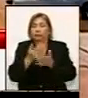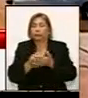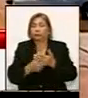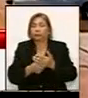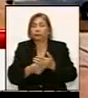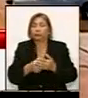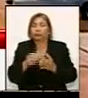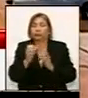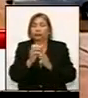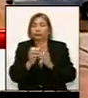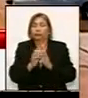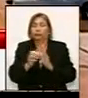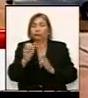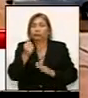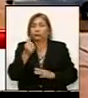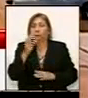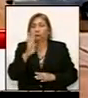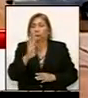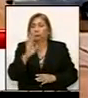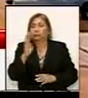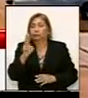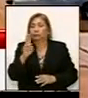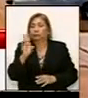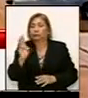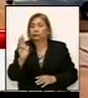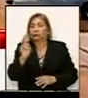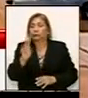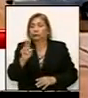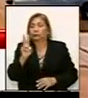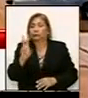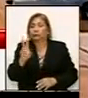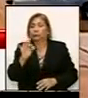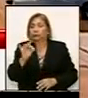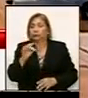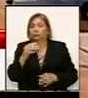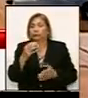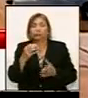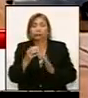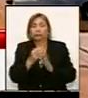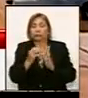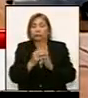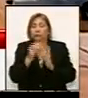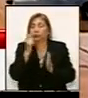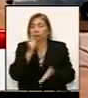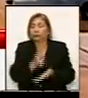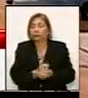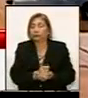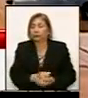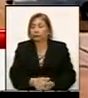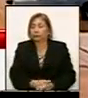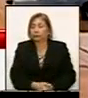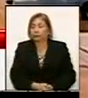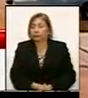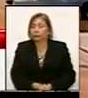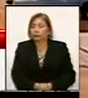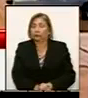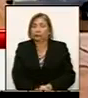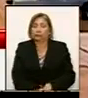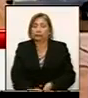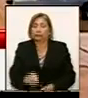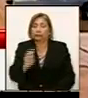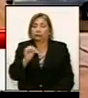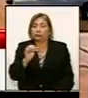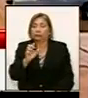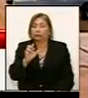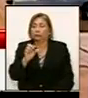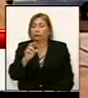los artículos 418, 427 y 428 respectivamente del Código Penal. Congresista nominal, congresista Milagro